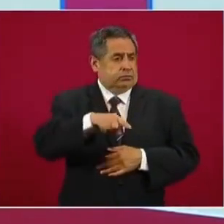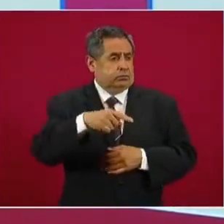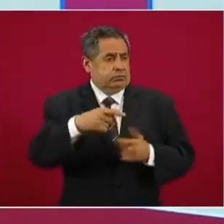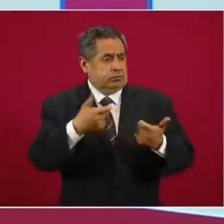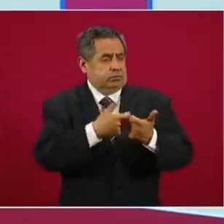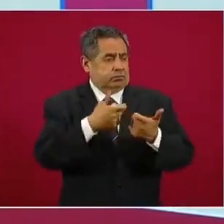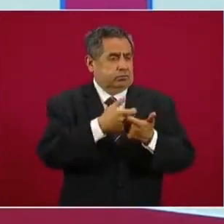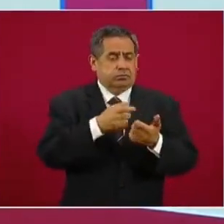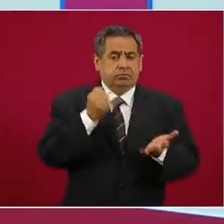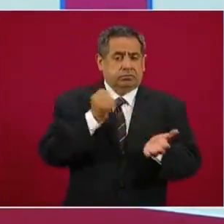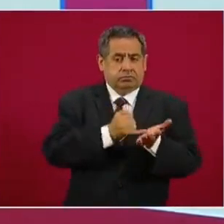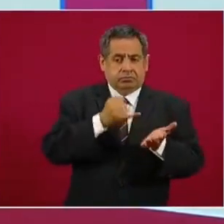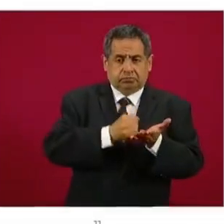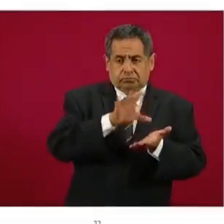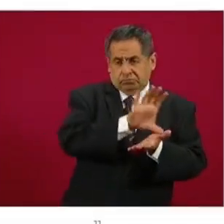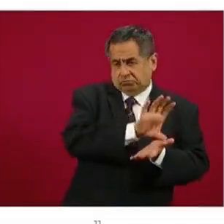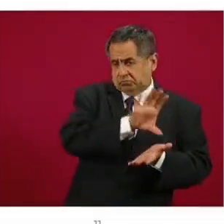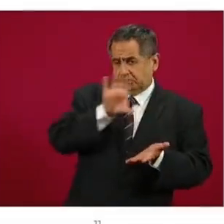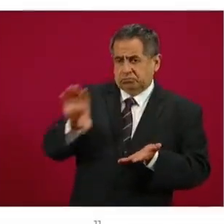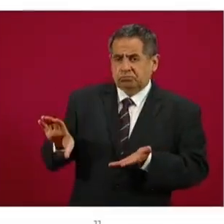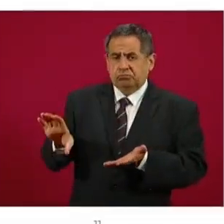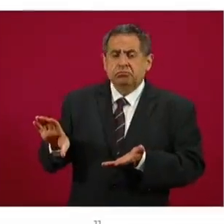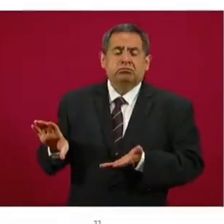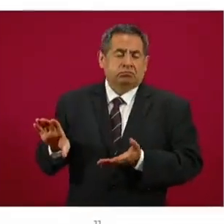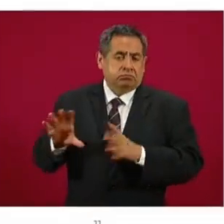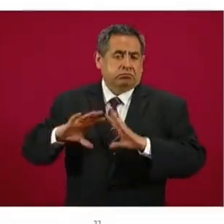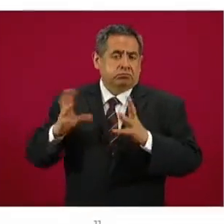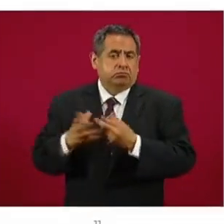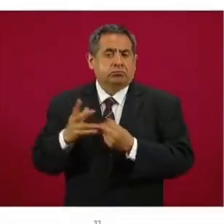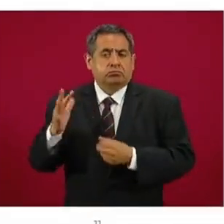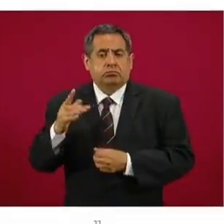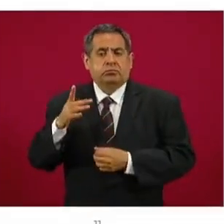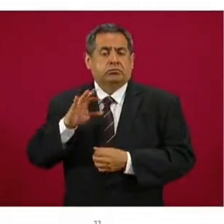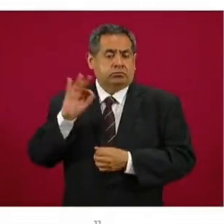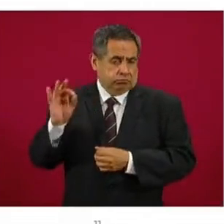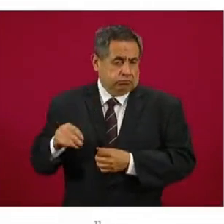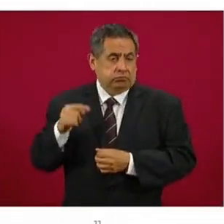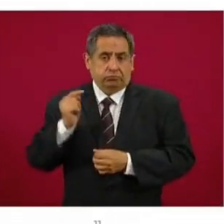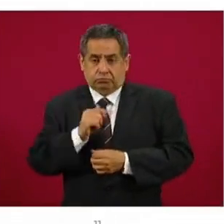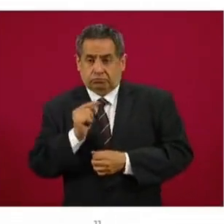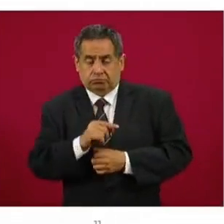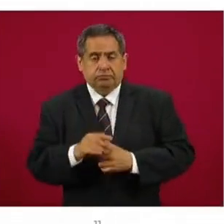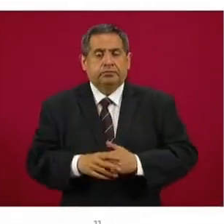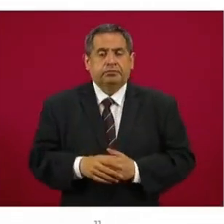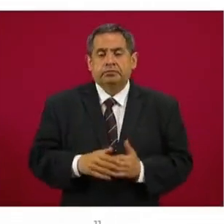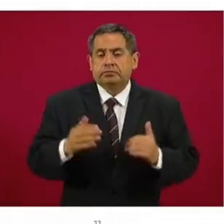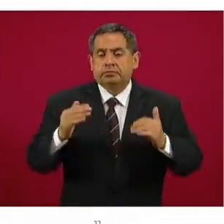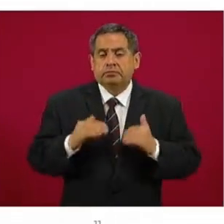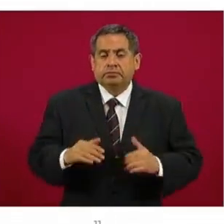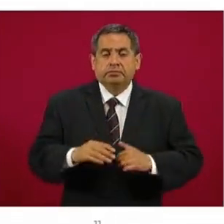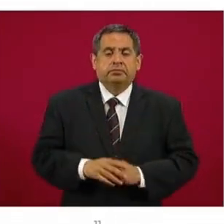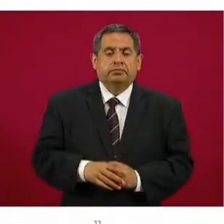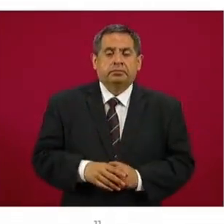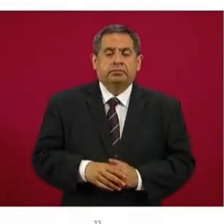de la contribución, de la participación de la recaudación total. La siguiente, por favor.